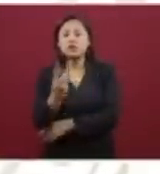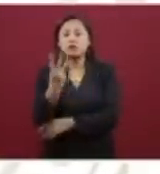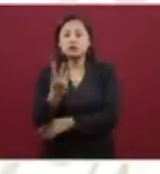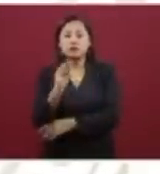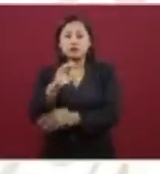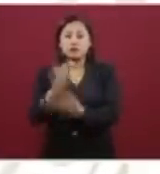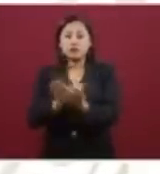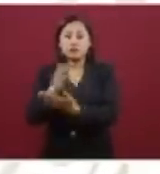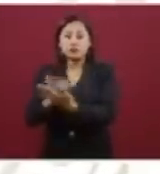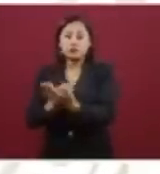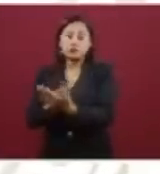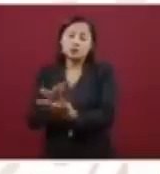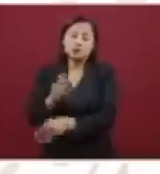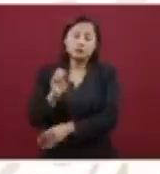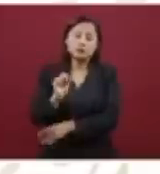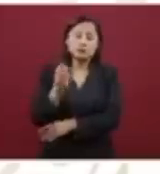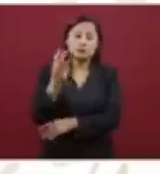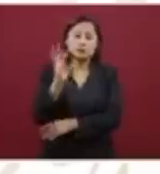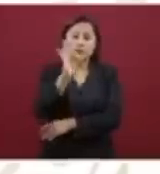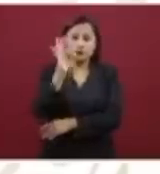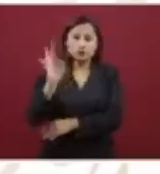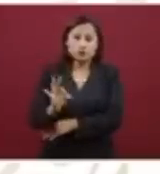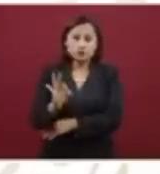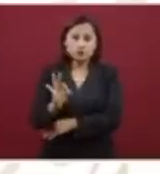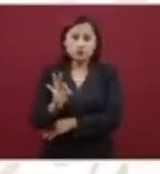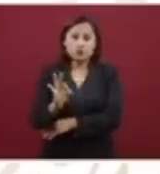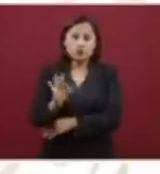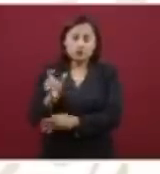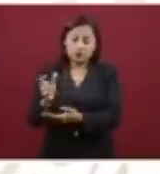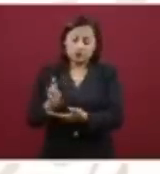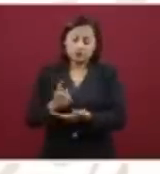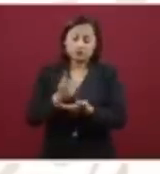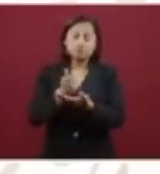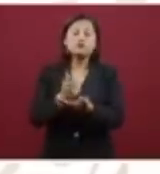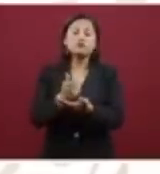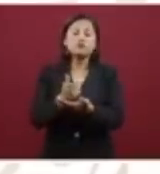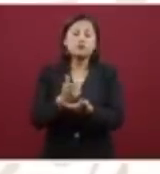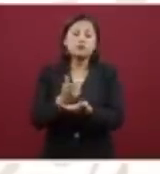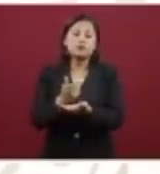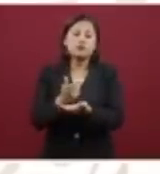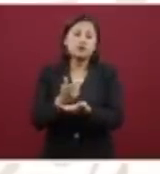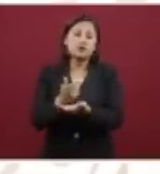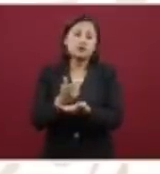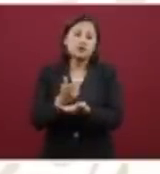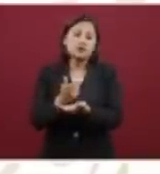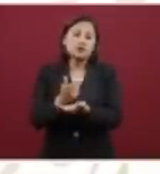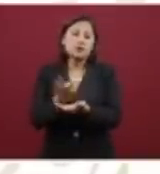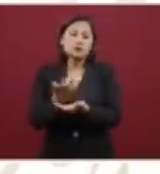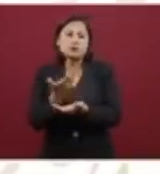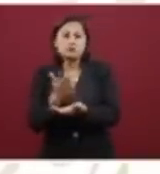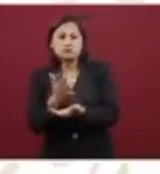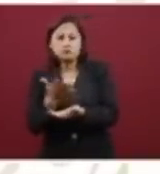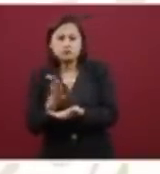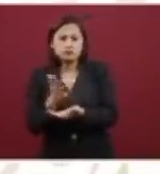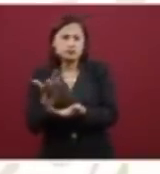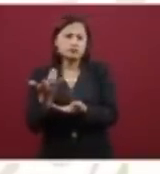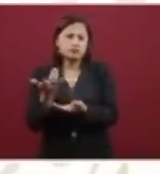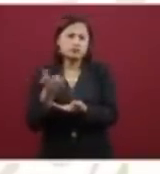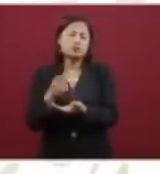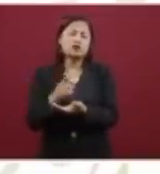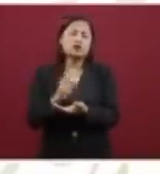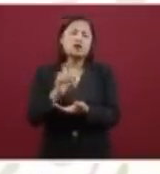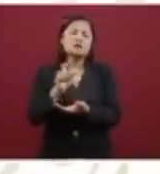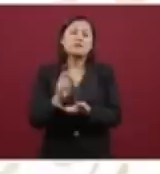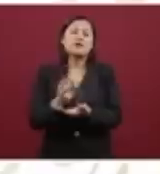cuyo monto ascendió mucho en el caso del costo del aeropuerto pero a 22